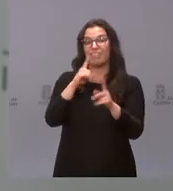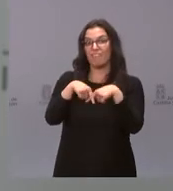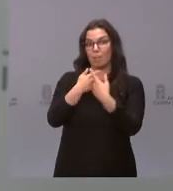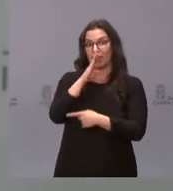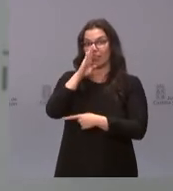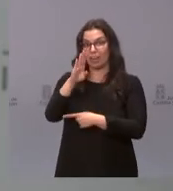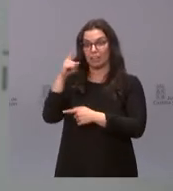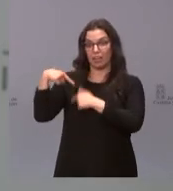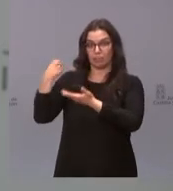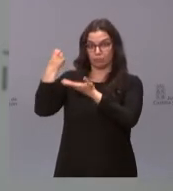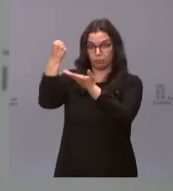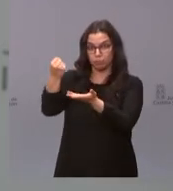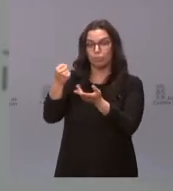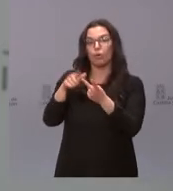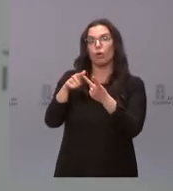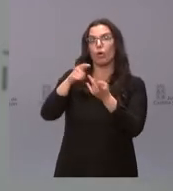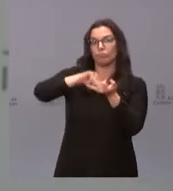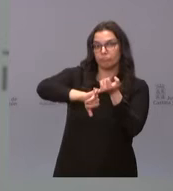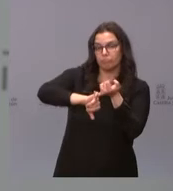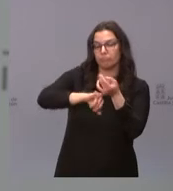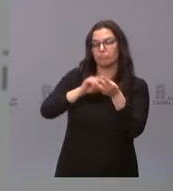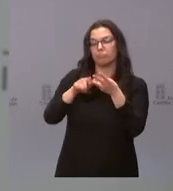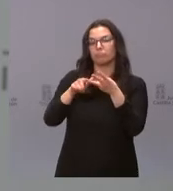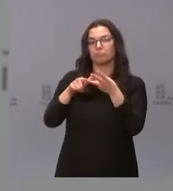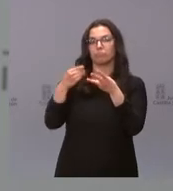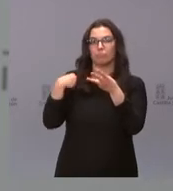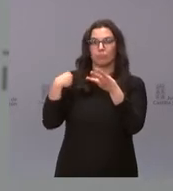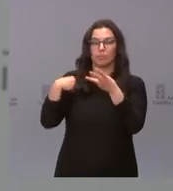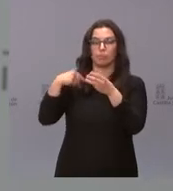para cónyuges para ascendientes